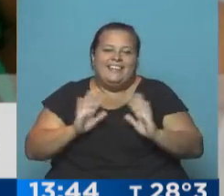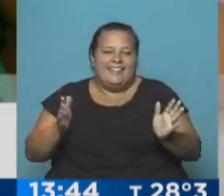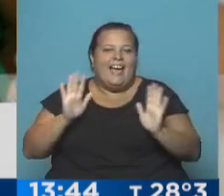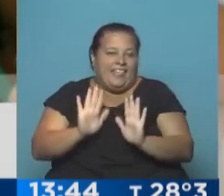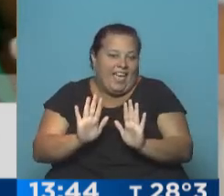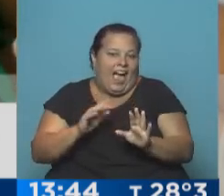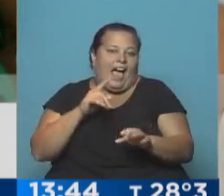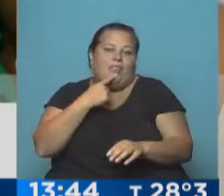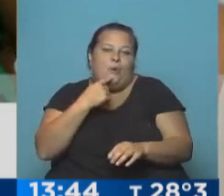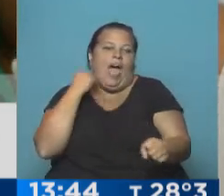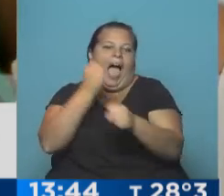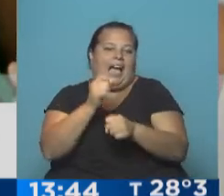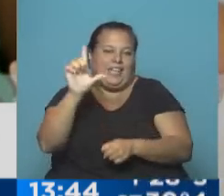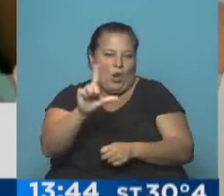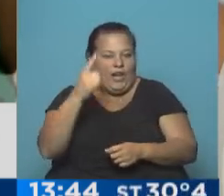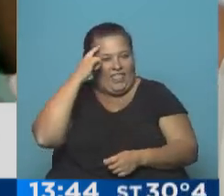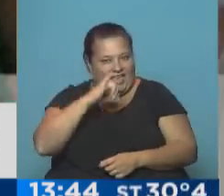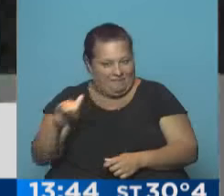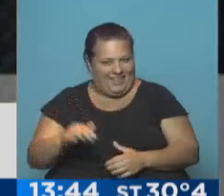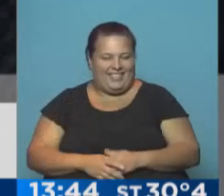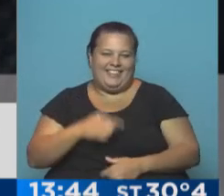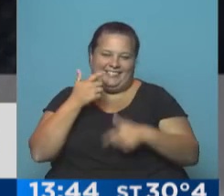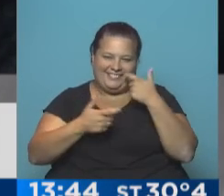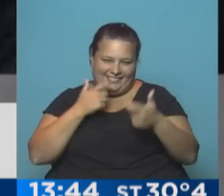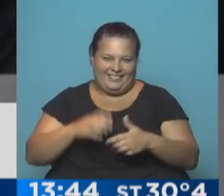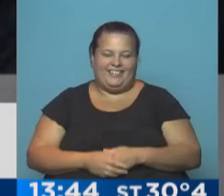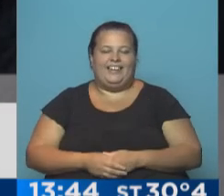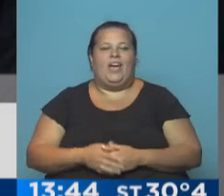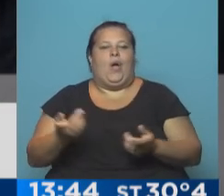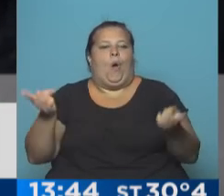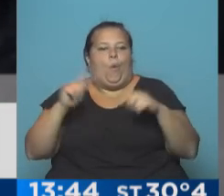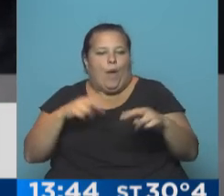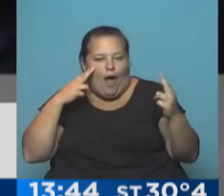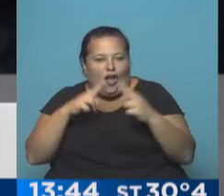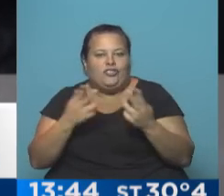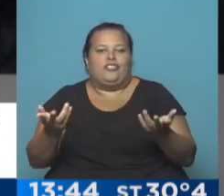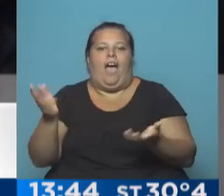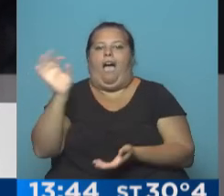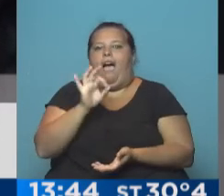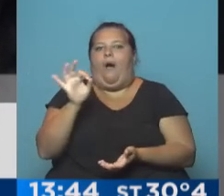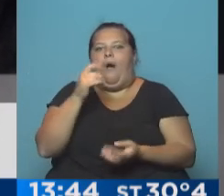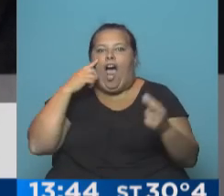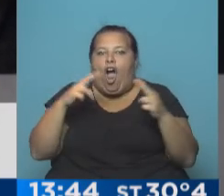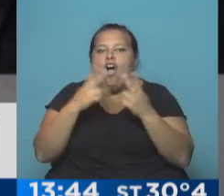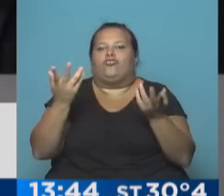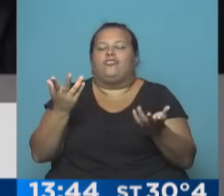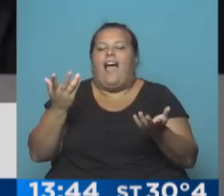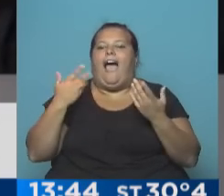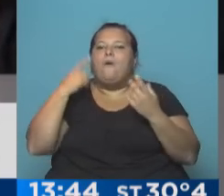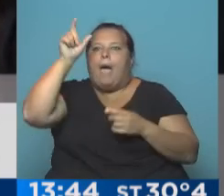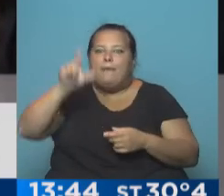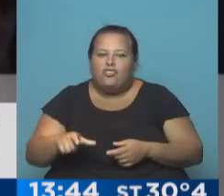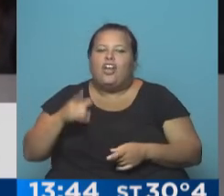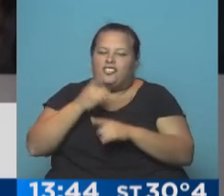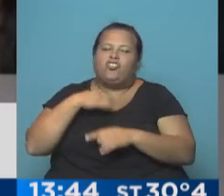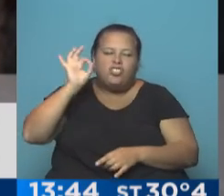lo dejamos en suspenso hasta el lunes a las 10:30 es volver a encontrarse o encontrarse seg uno con alguien que